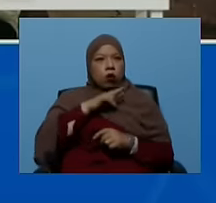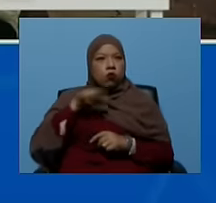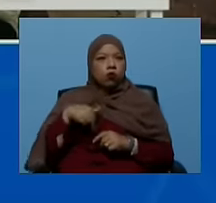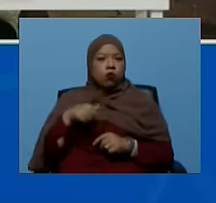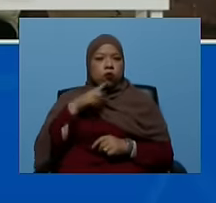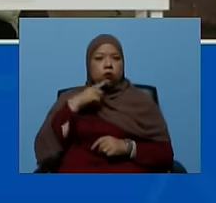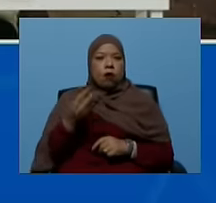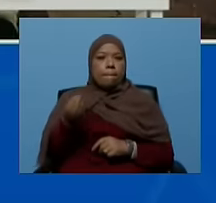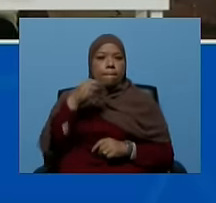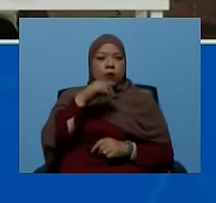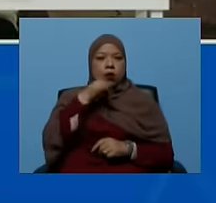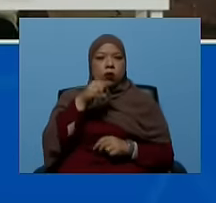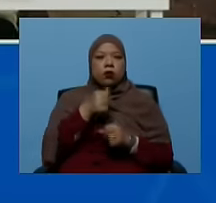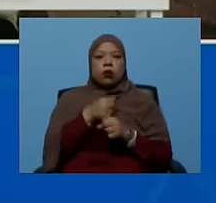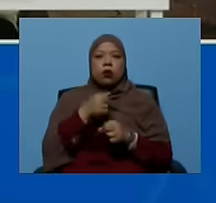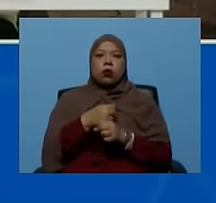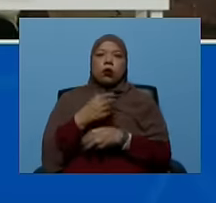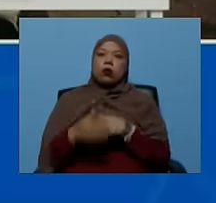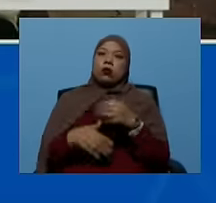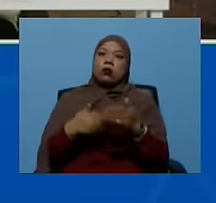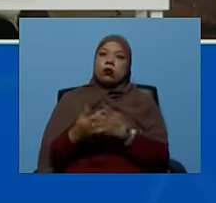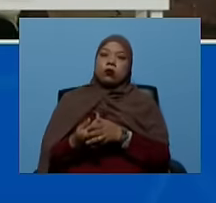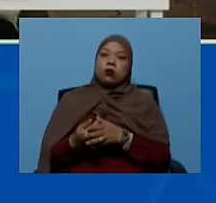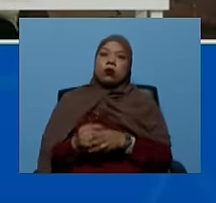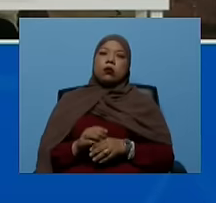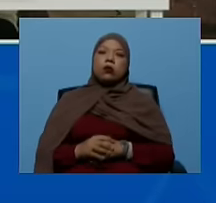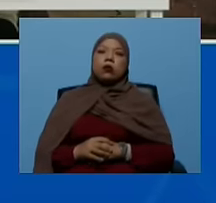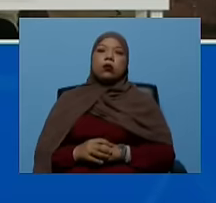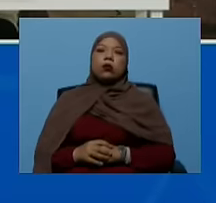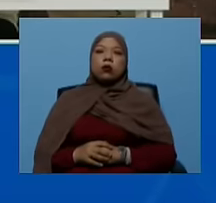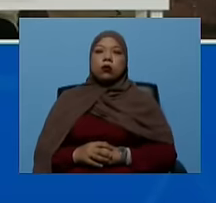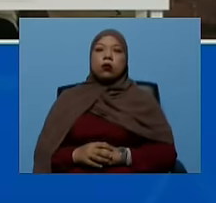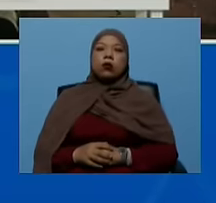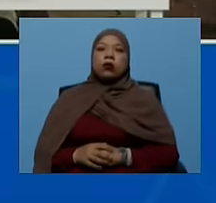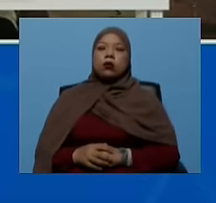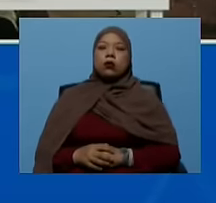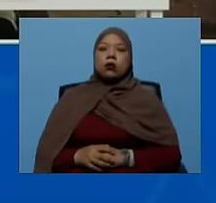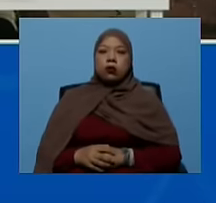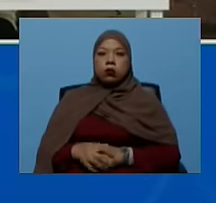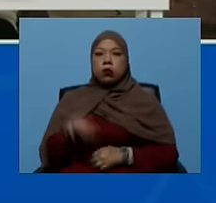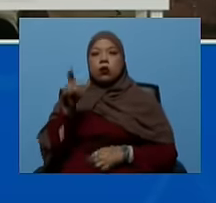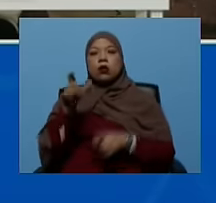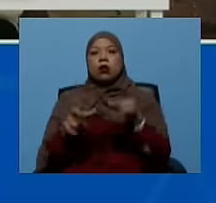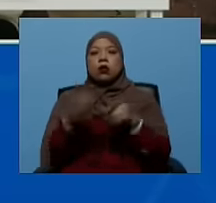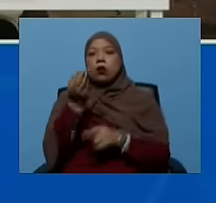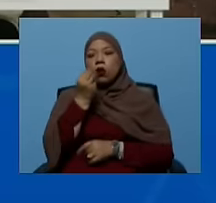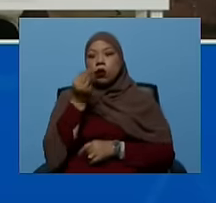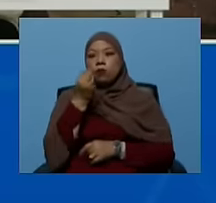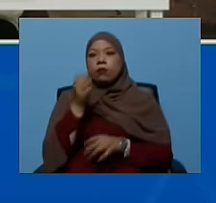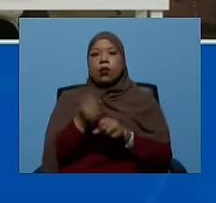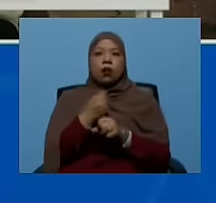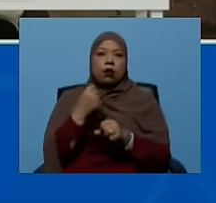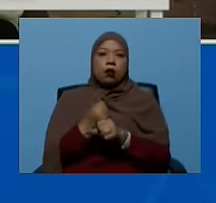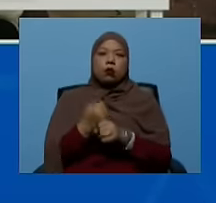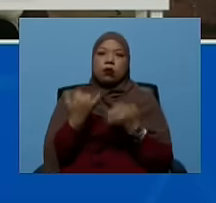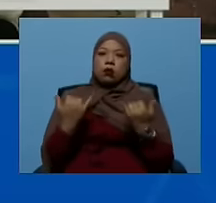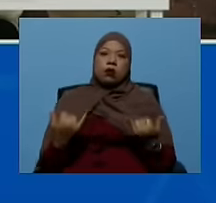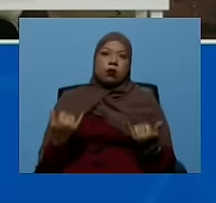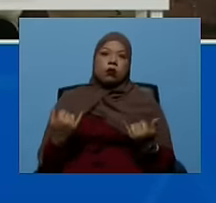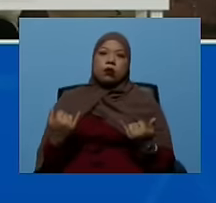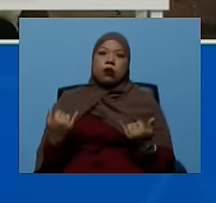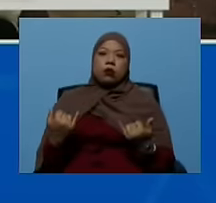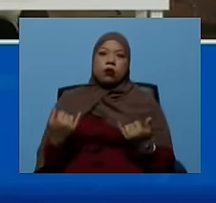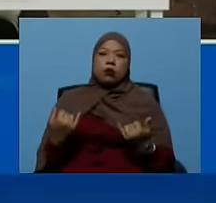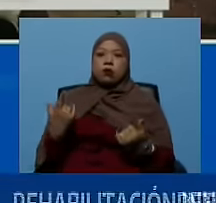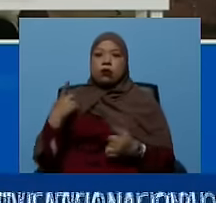nosotros y dijeron lo traemos lo halamos lo llevamos para acá le damos una le mostramos esto y aquello No